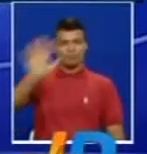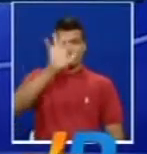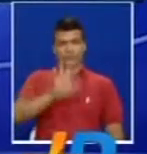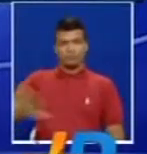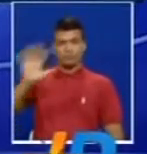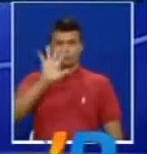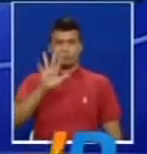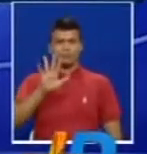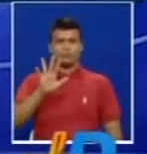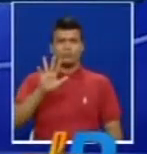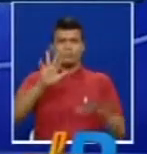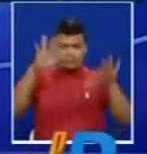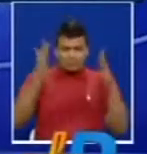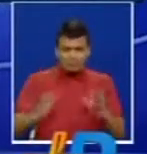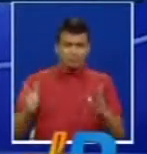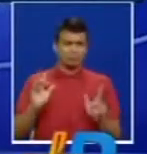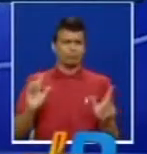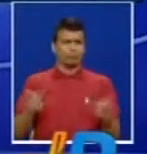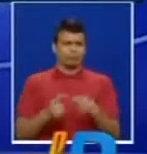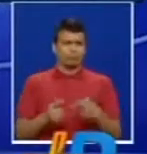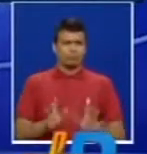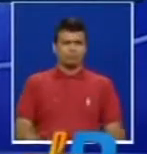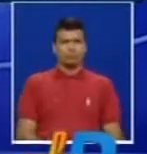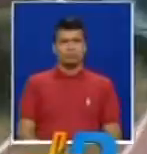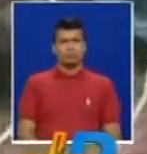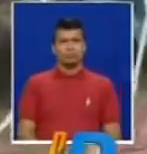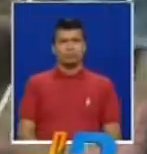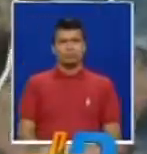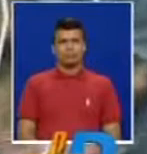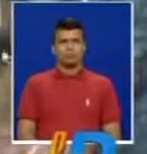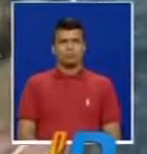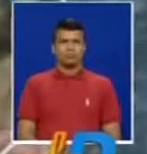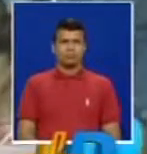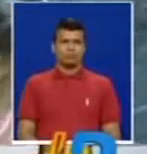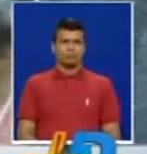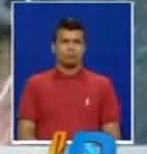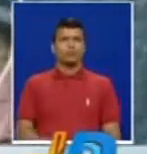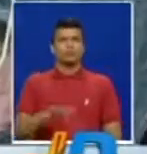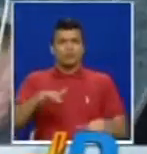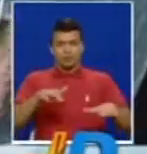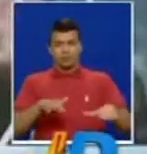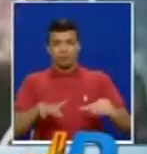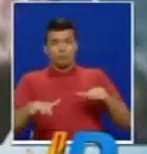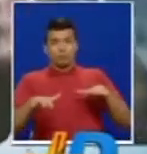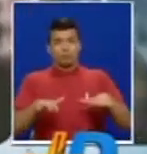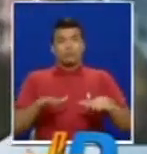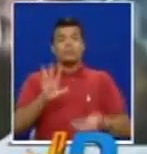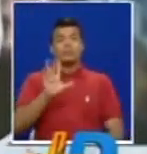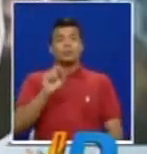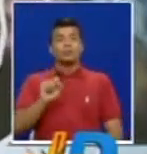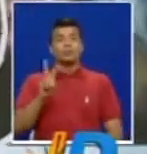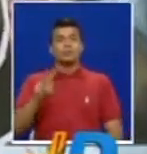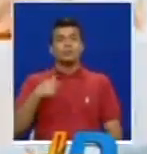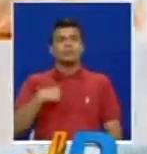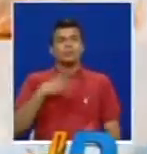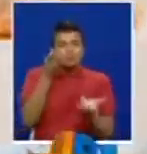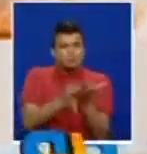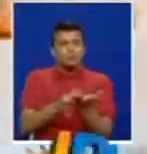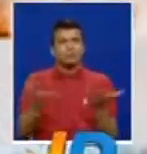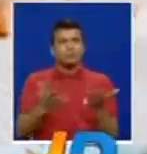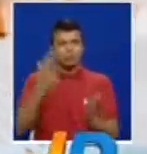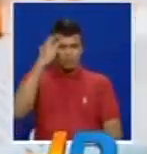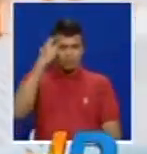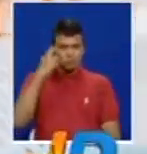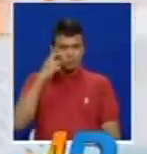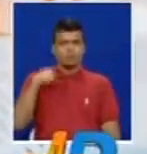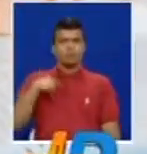solo causó daños menores en algunas edificaciones. Un fuerte sismo de 5.2 grados con epicentro en el municipio de Cipí,